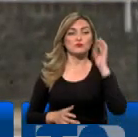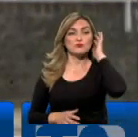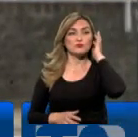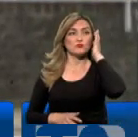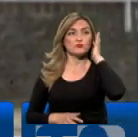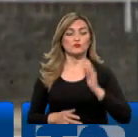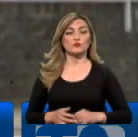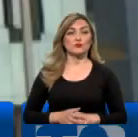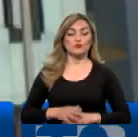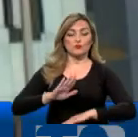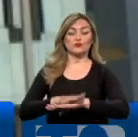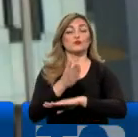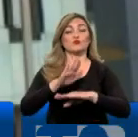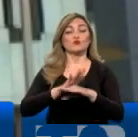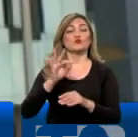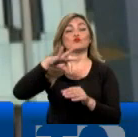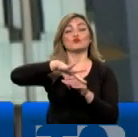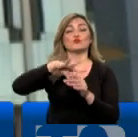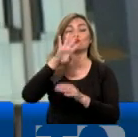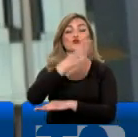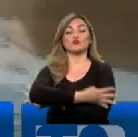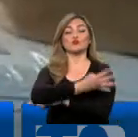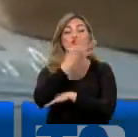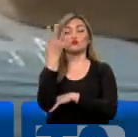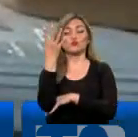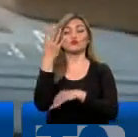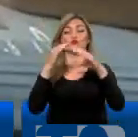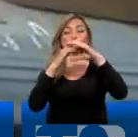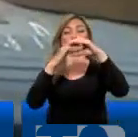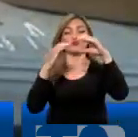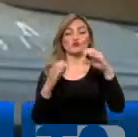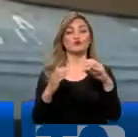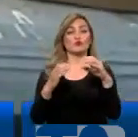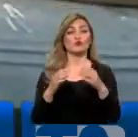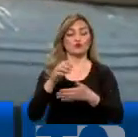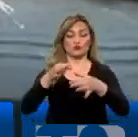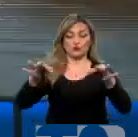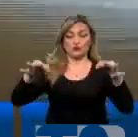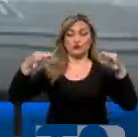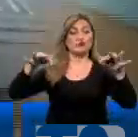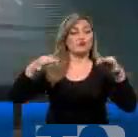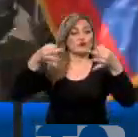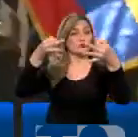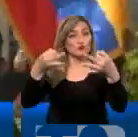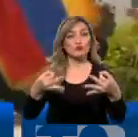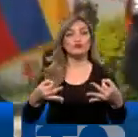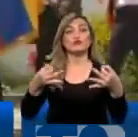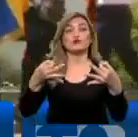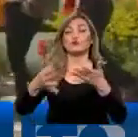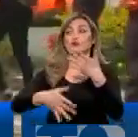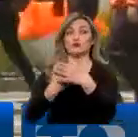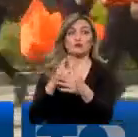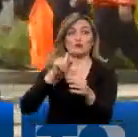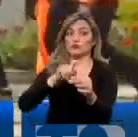con unas elecciones convocadas desde hace ya 4 días por el Consejo Nacional Electoral y con una papeleta casi confirmada, aunque aún no todos